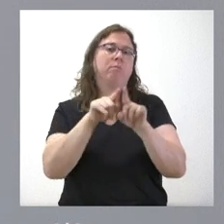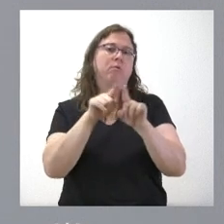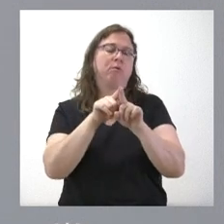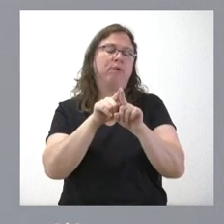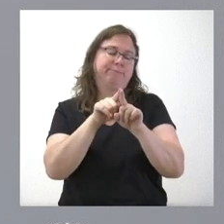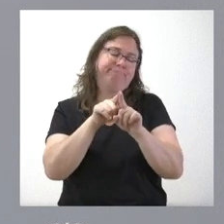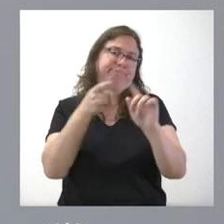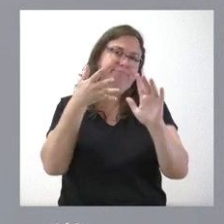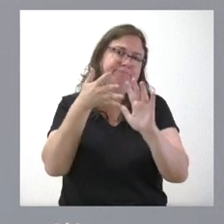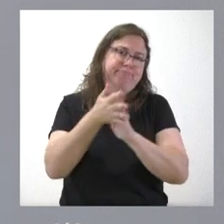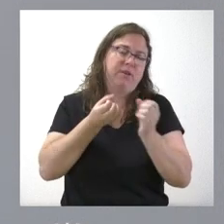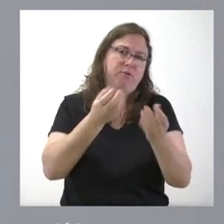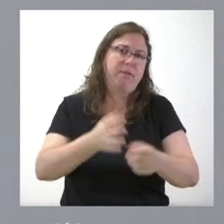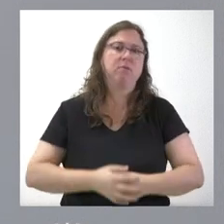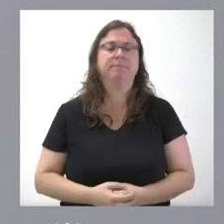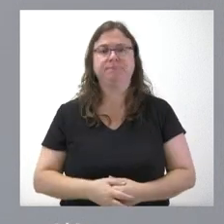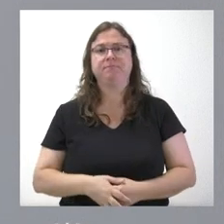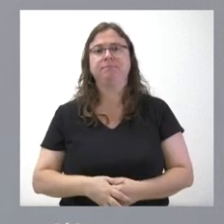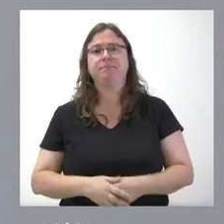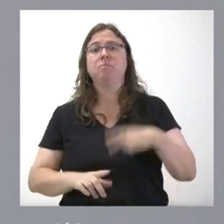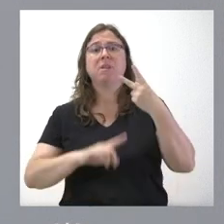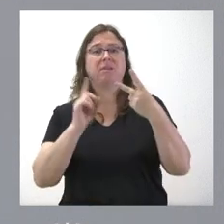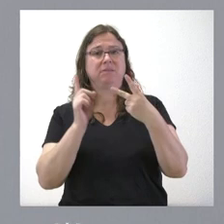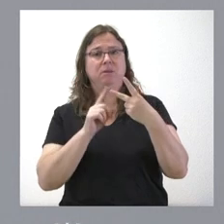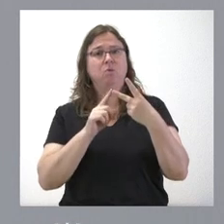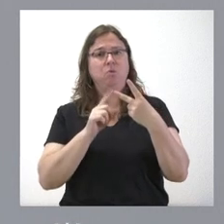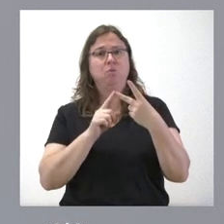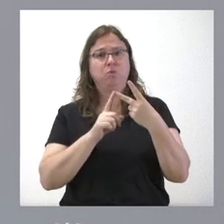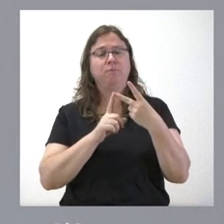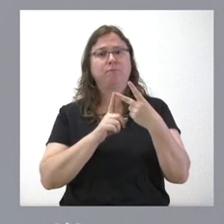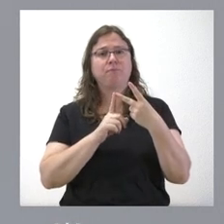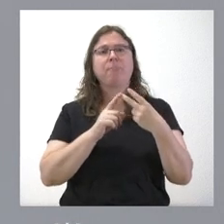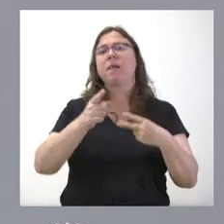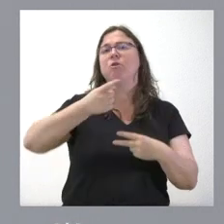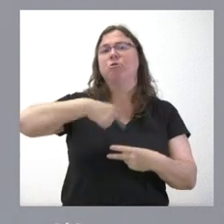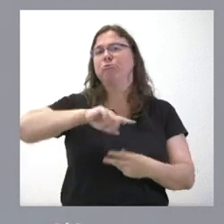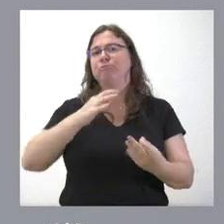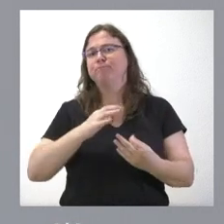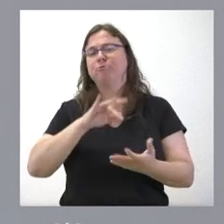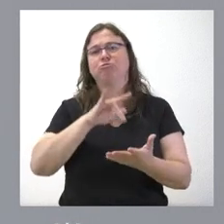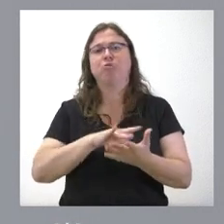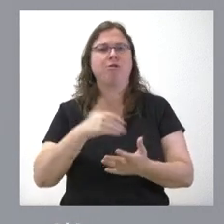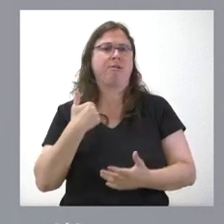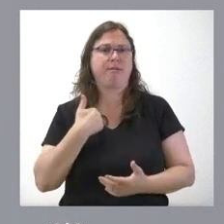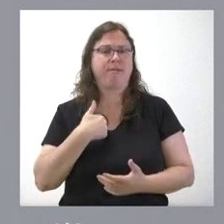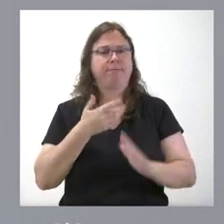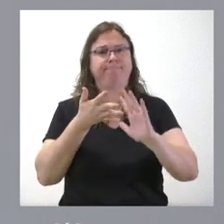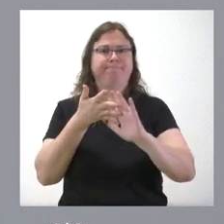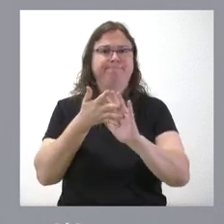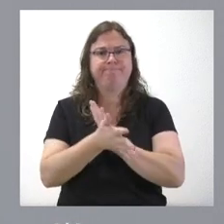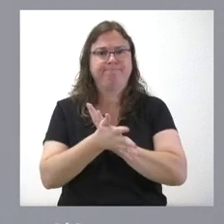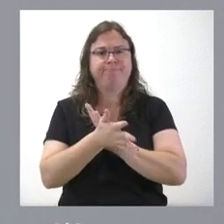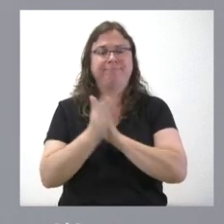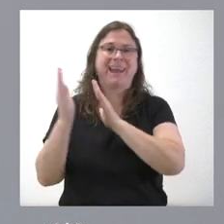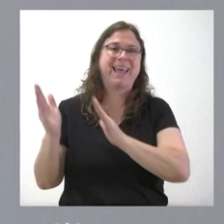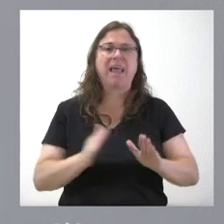esta cuestión en segundo lugar nosotros estamos ya definiendo en su etapa